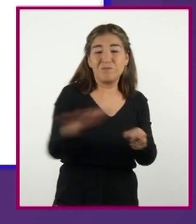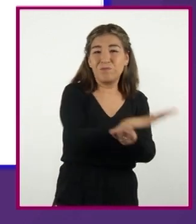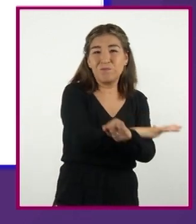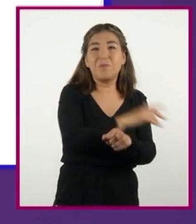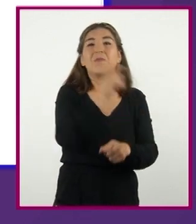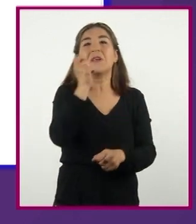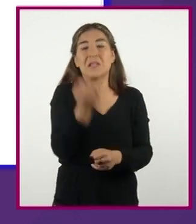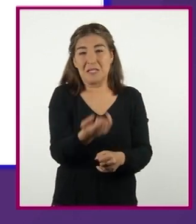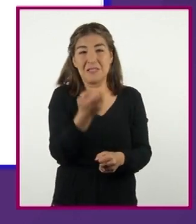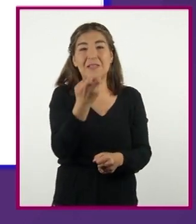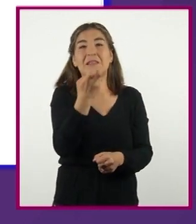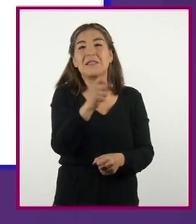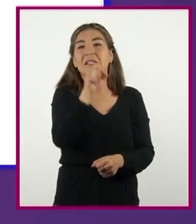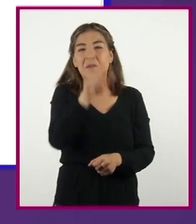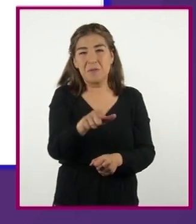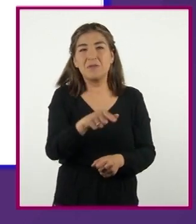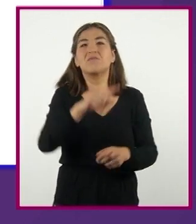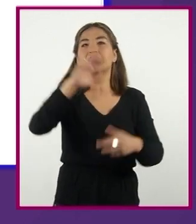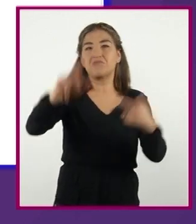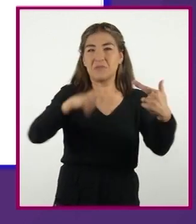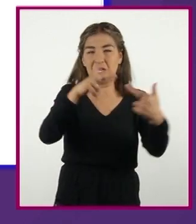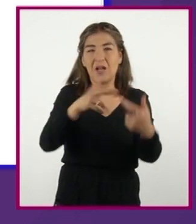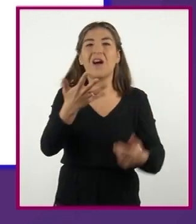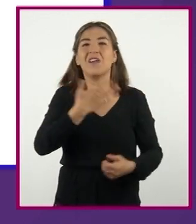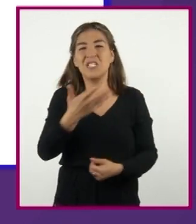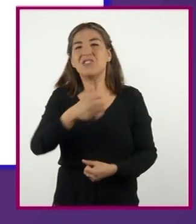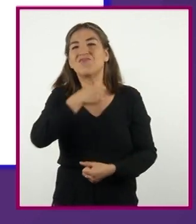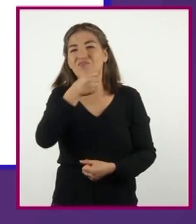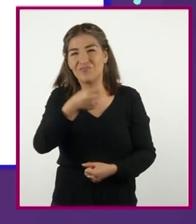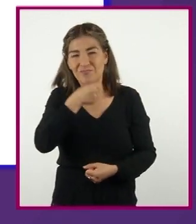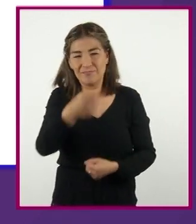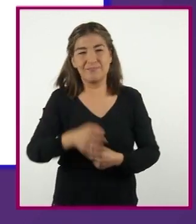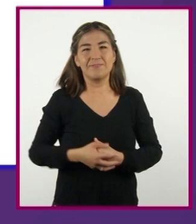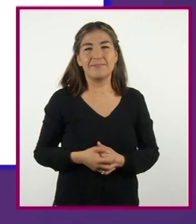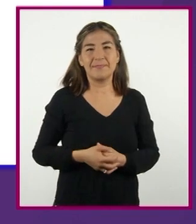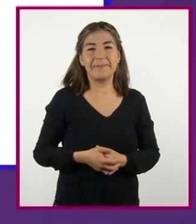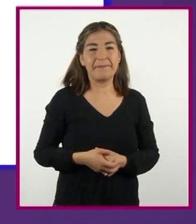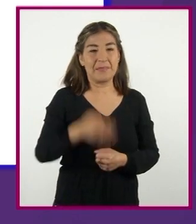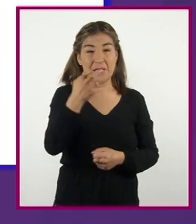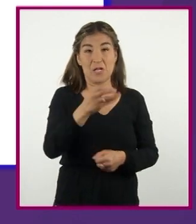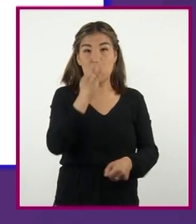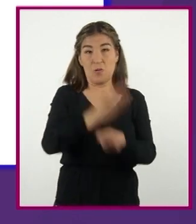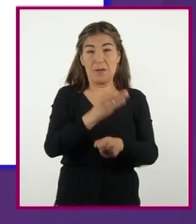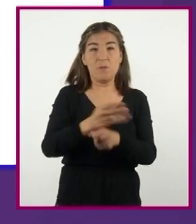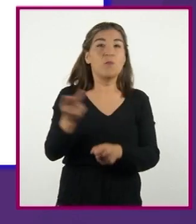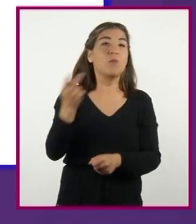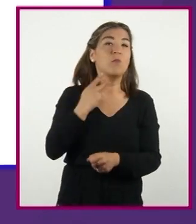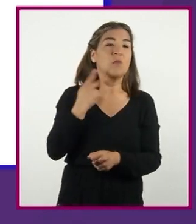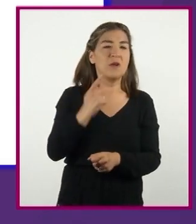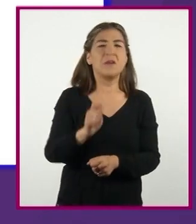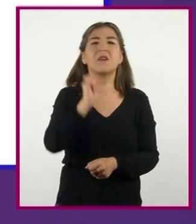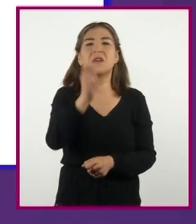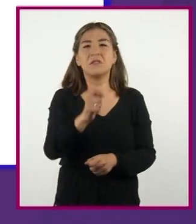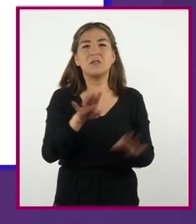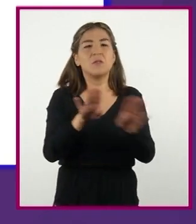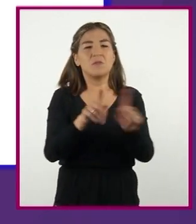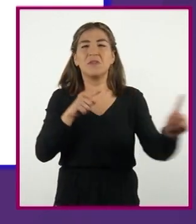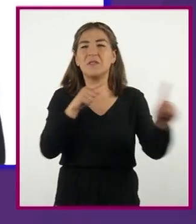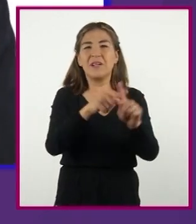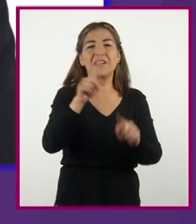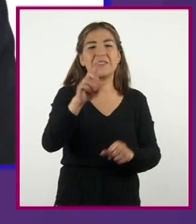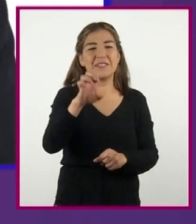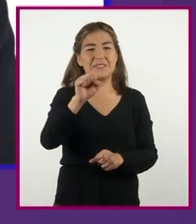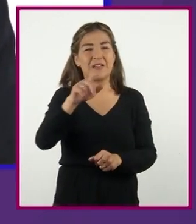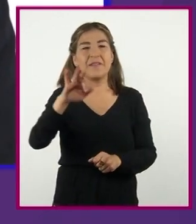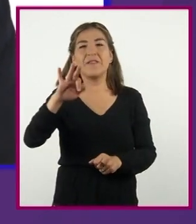y, paradójicamente, en muchas regiones, envejecido. En el aspecto político tenemos el gran desafío de crear